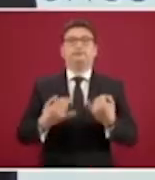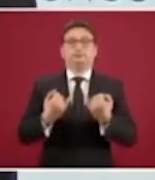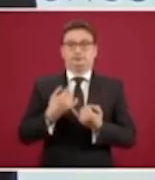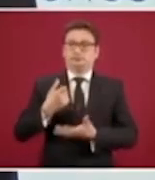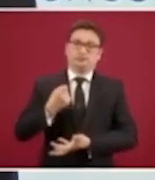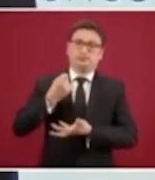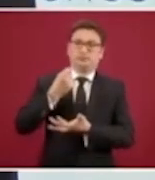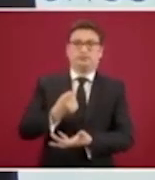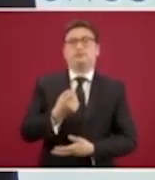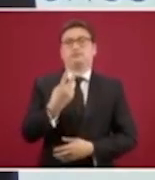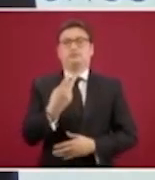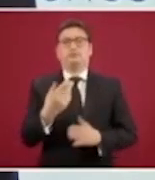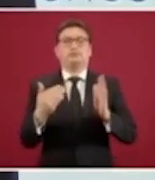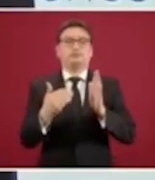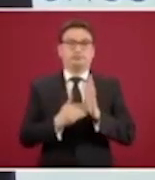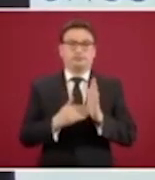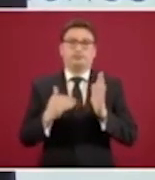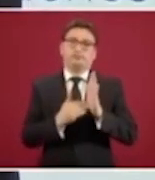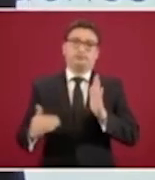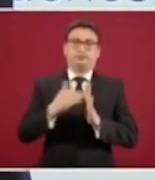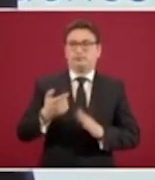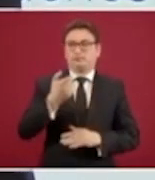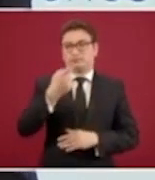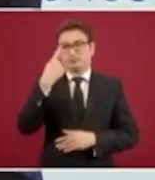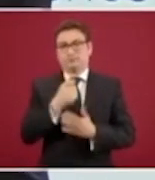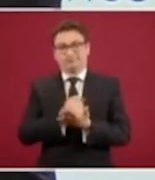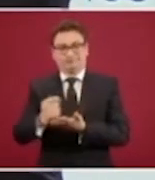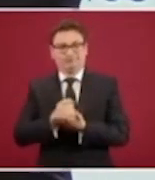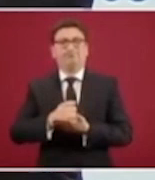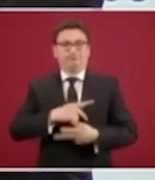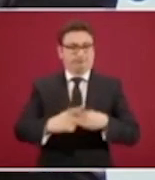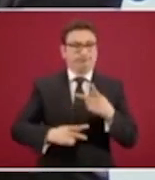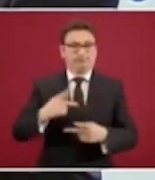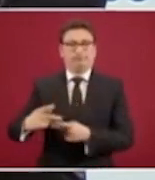25 mil millones de pesos para créditos